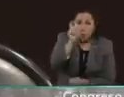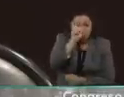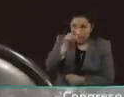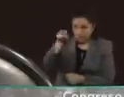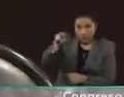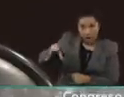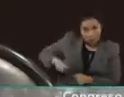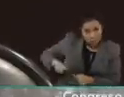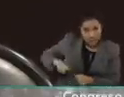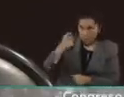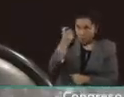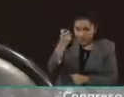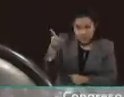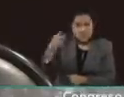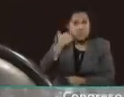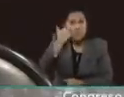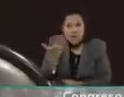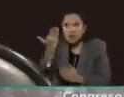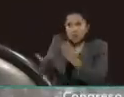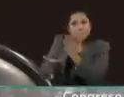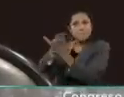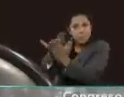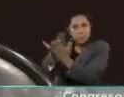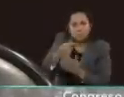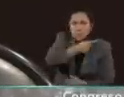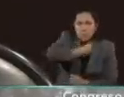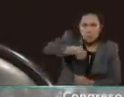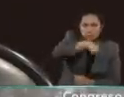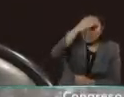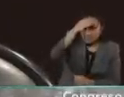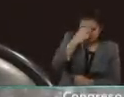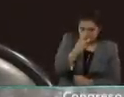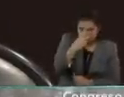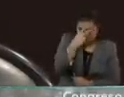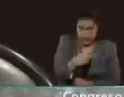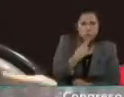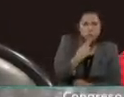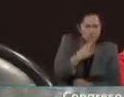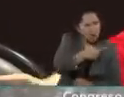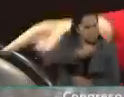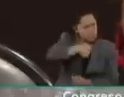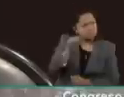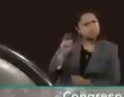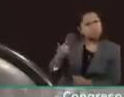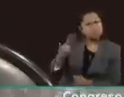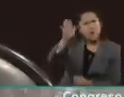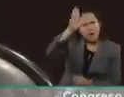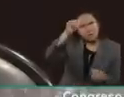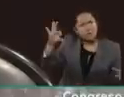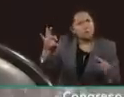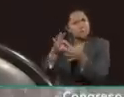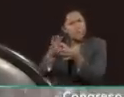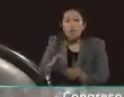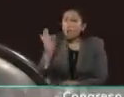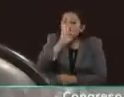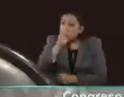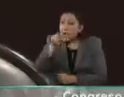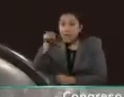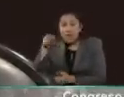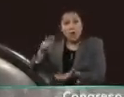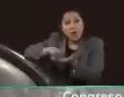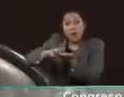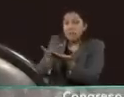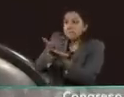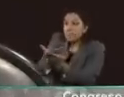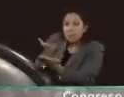solo con aquellas propuestas que juzguemos positivas para el país. Y rechazaremos con razones y firmeza aquellas